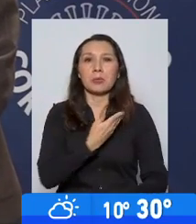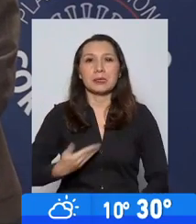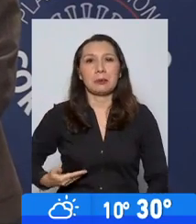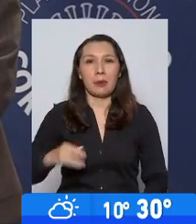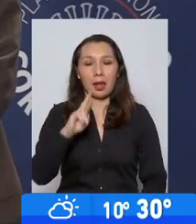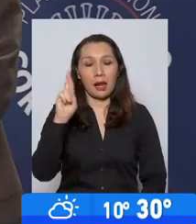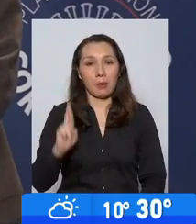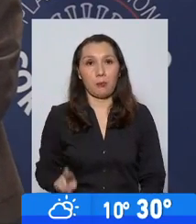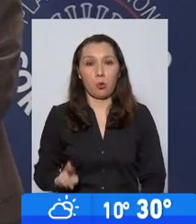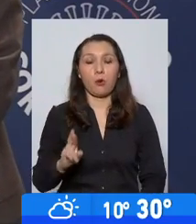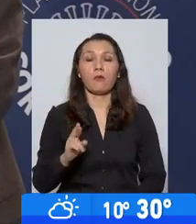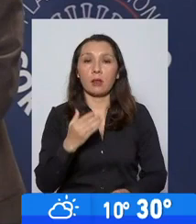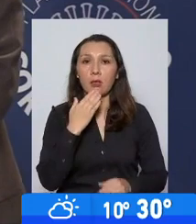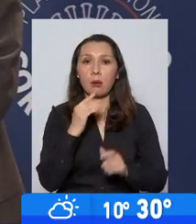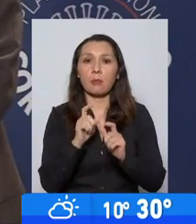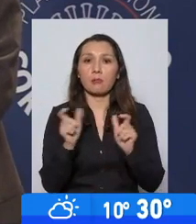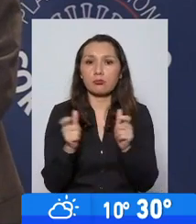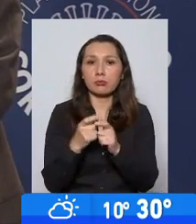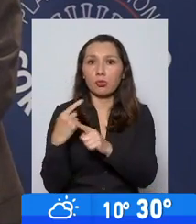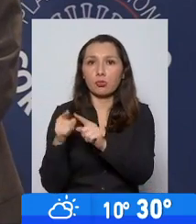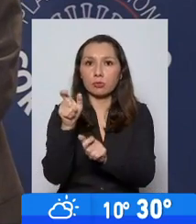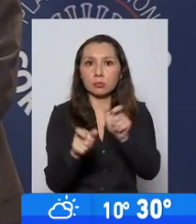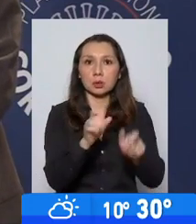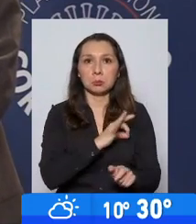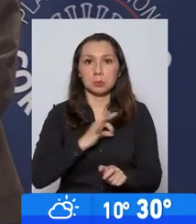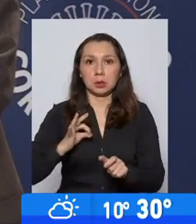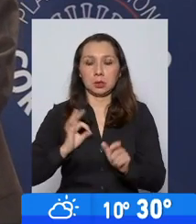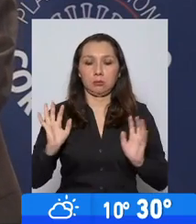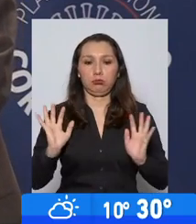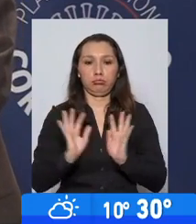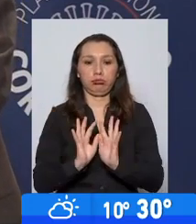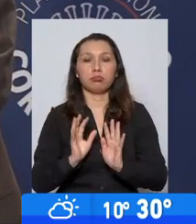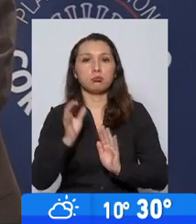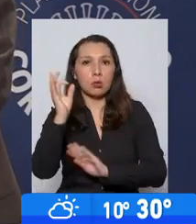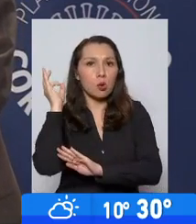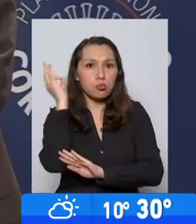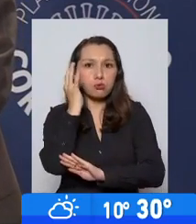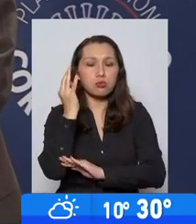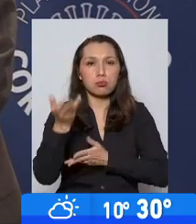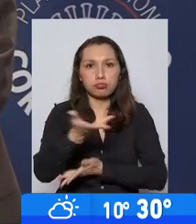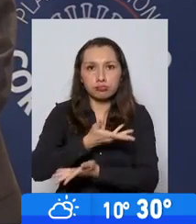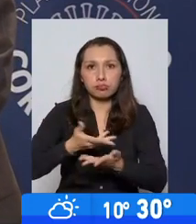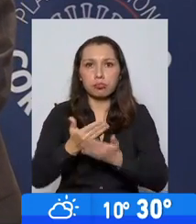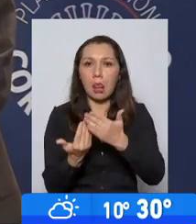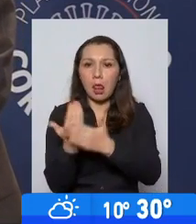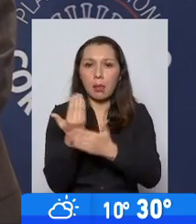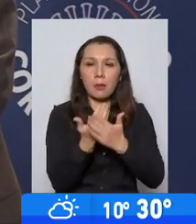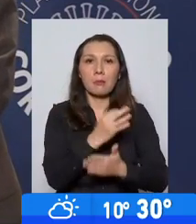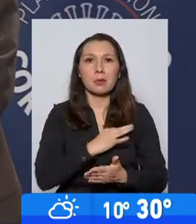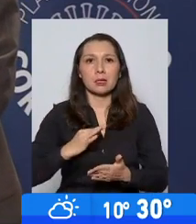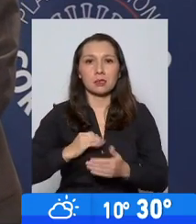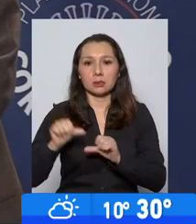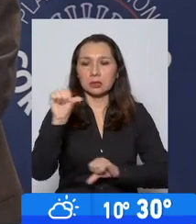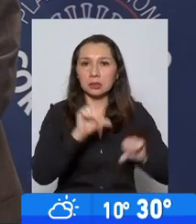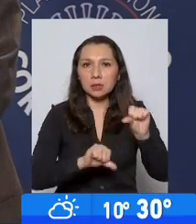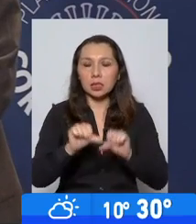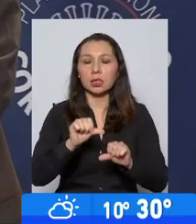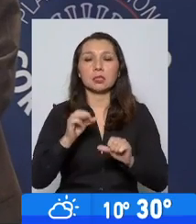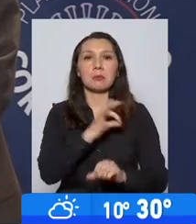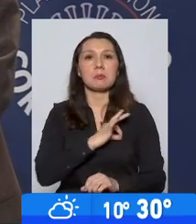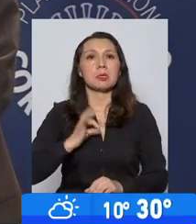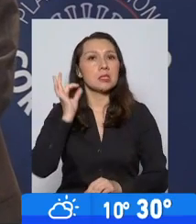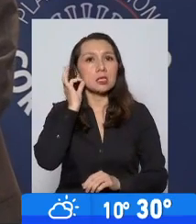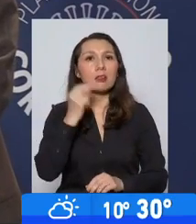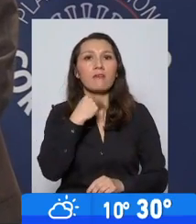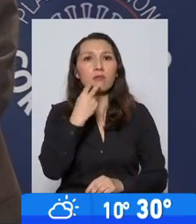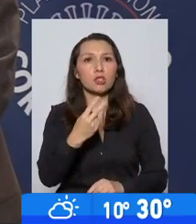de la República y los otros ministros que nos acompañan en estas reuniones de mañana, el Ministro de Ciencia, la Ministra